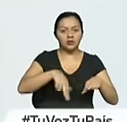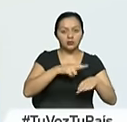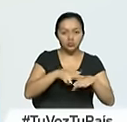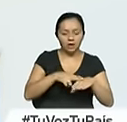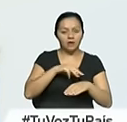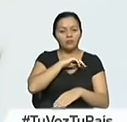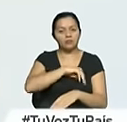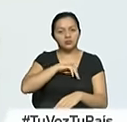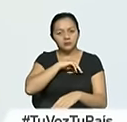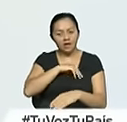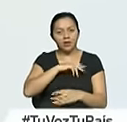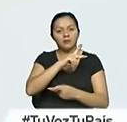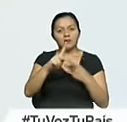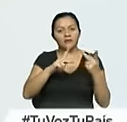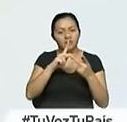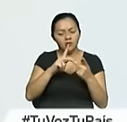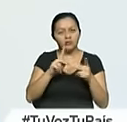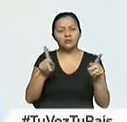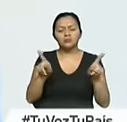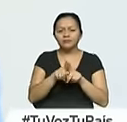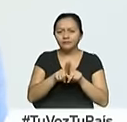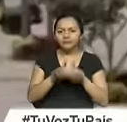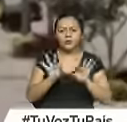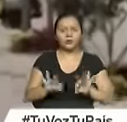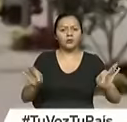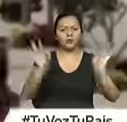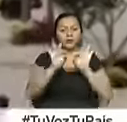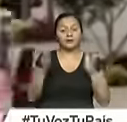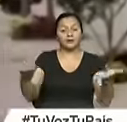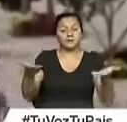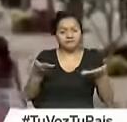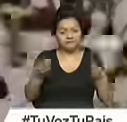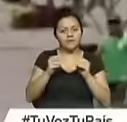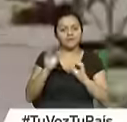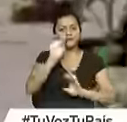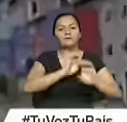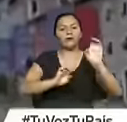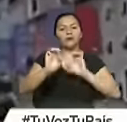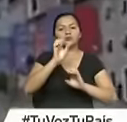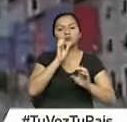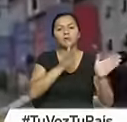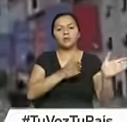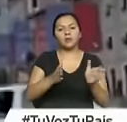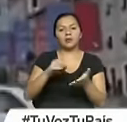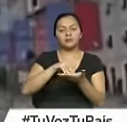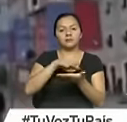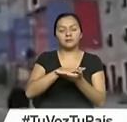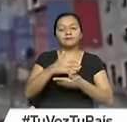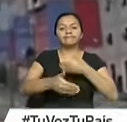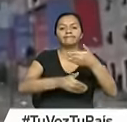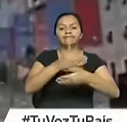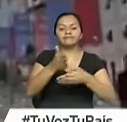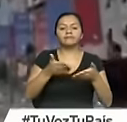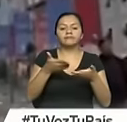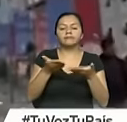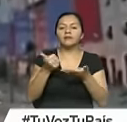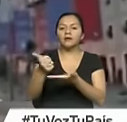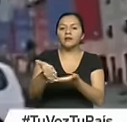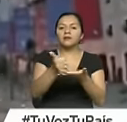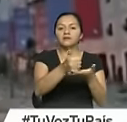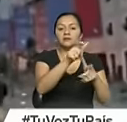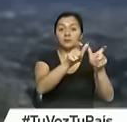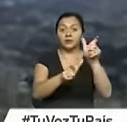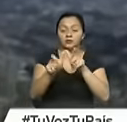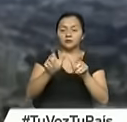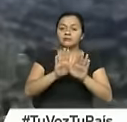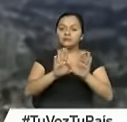como locales, es de suma importancia contar nuevamente con una evaluación de las políticas públicas que se han venido aplicando. Desde